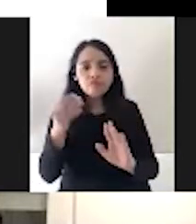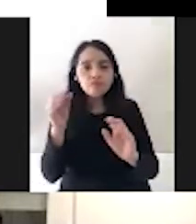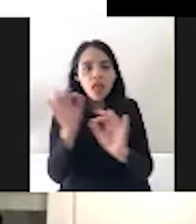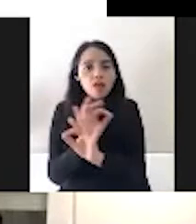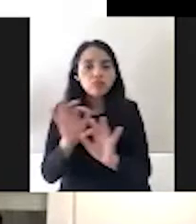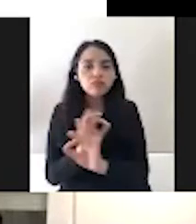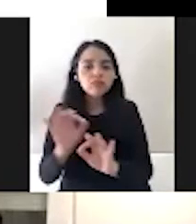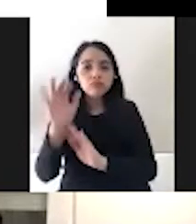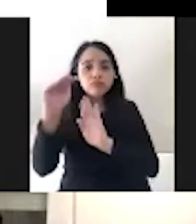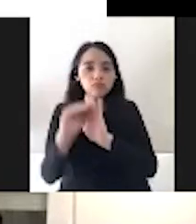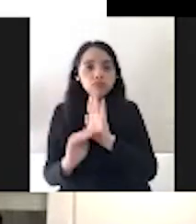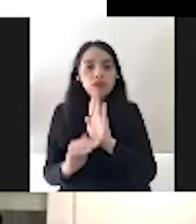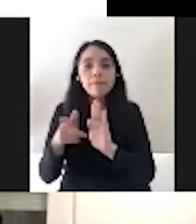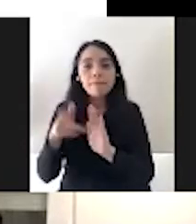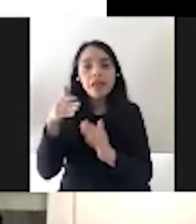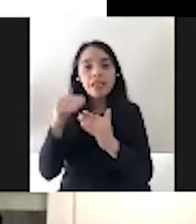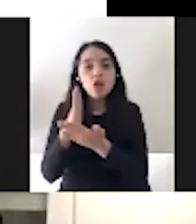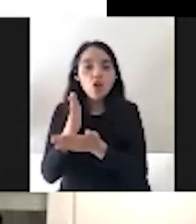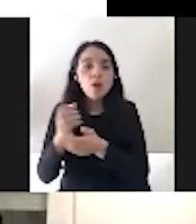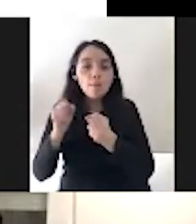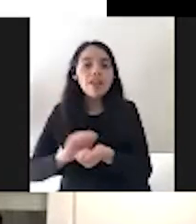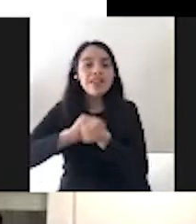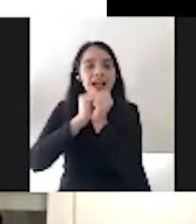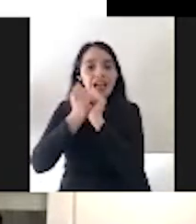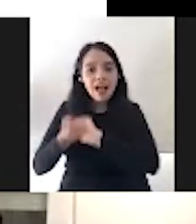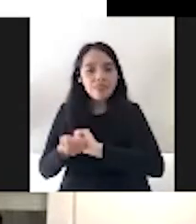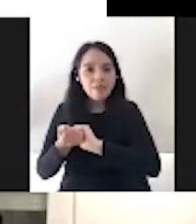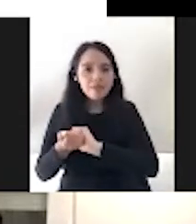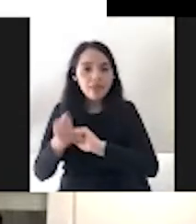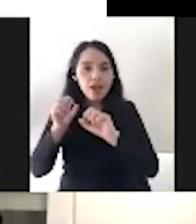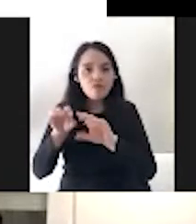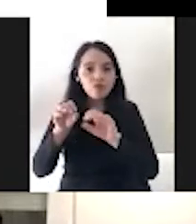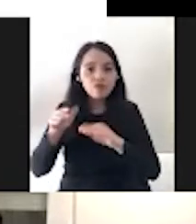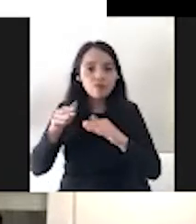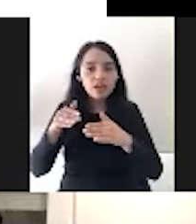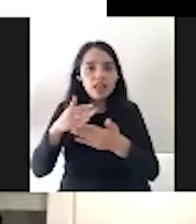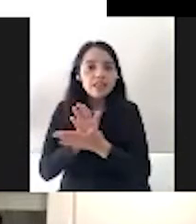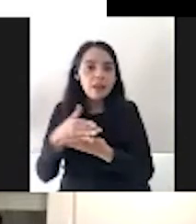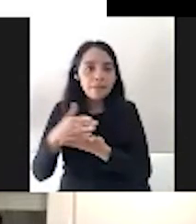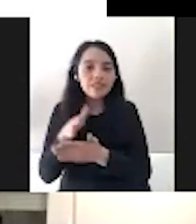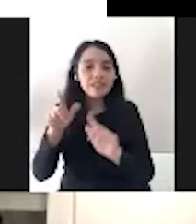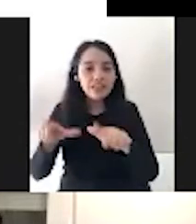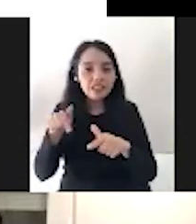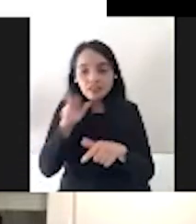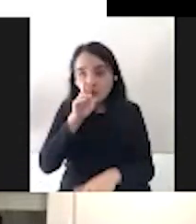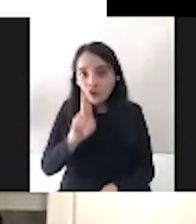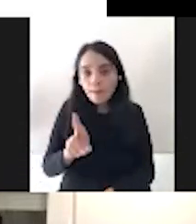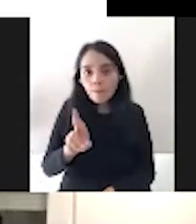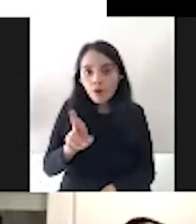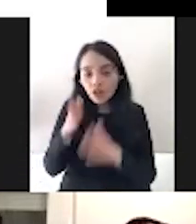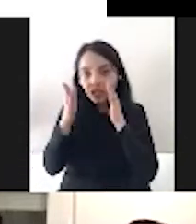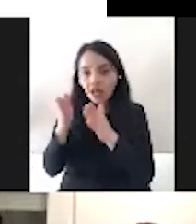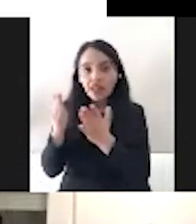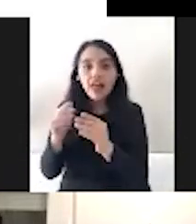éstas diversifiquen la enseñanza y la práctica pedagógica en el aula y así poder responder a la diversidad de todos los estudiantes. De alguna manera,